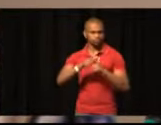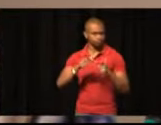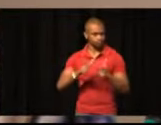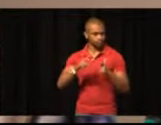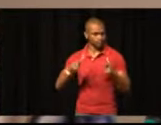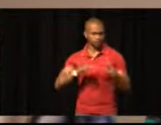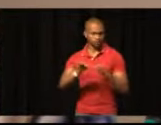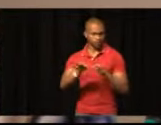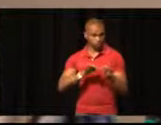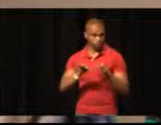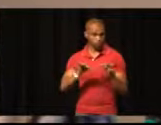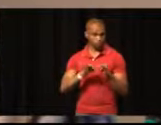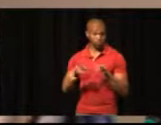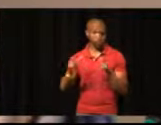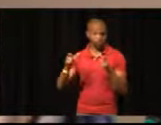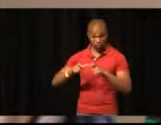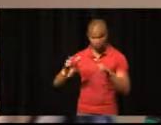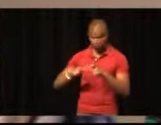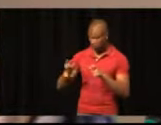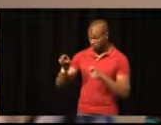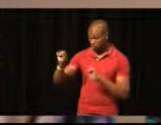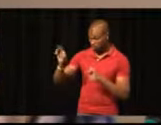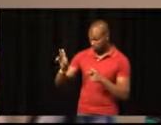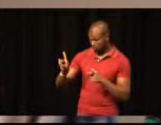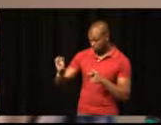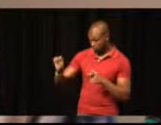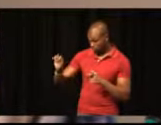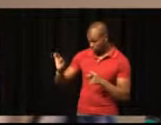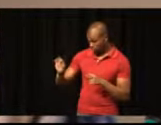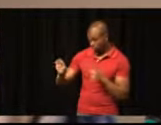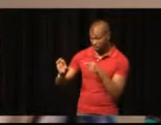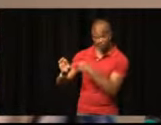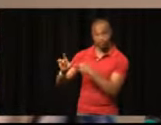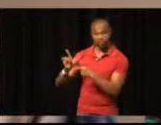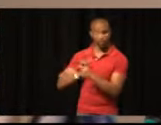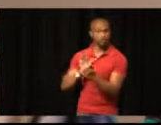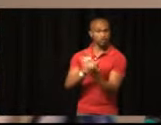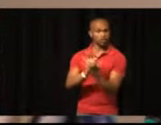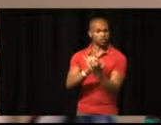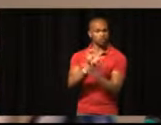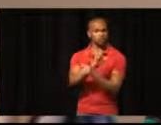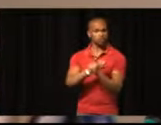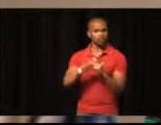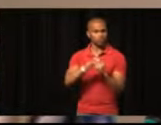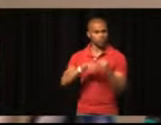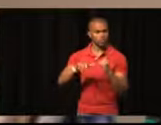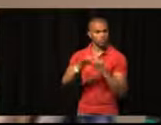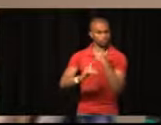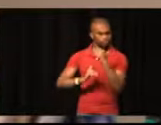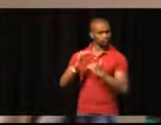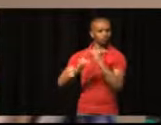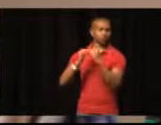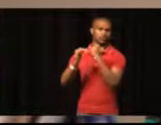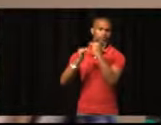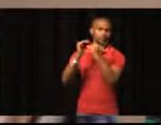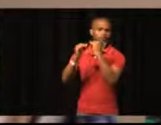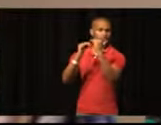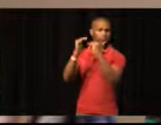número de proyectos y donde se encuentran los grupos sociales más